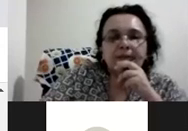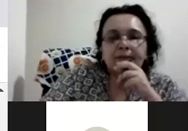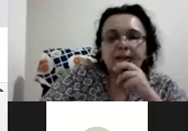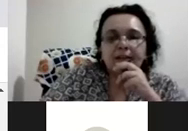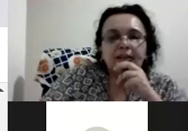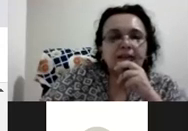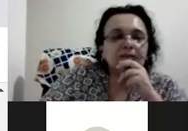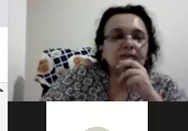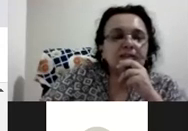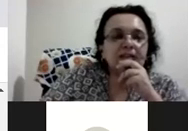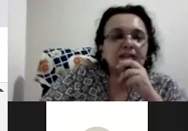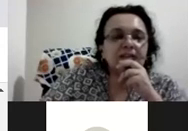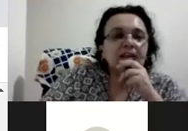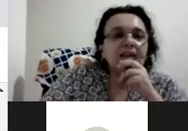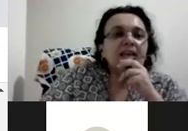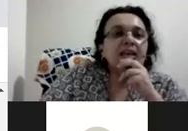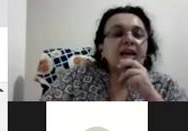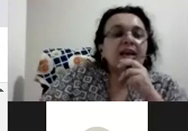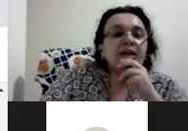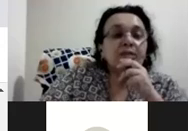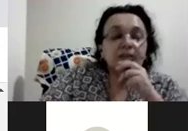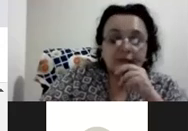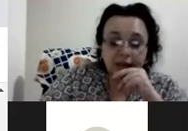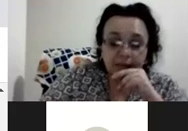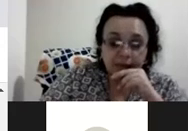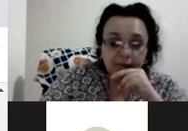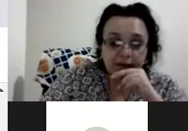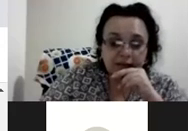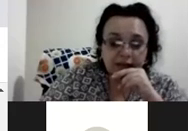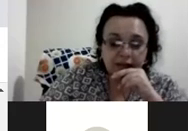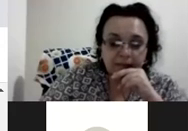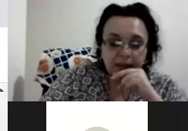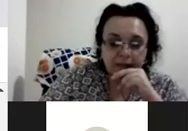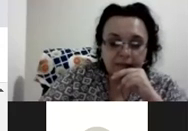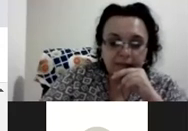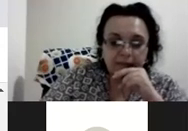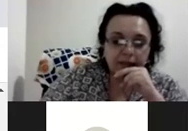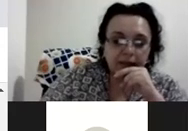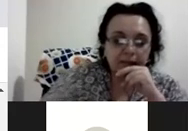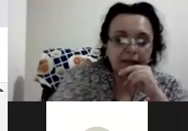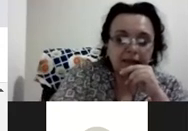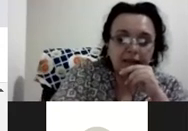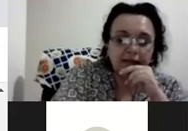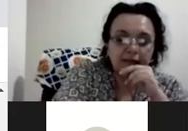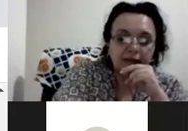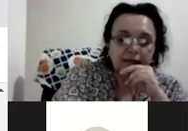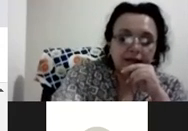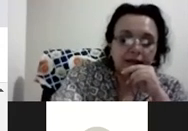para darnos chance. Otra cosa que podemos hacer también